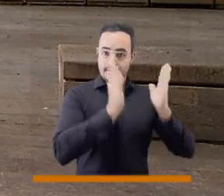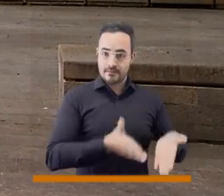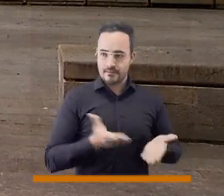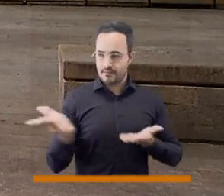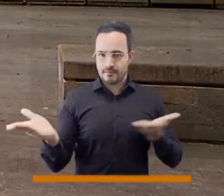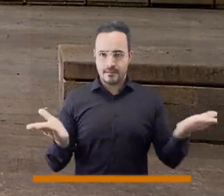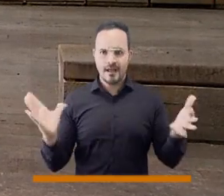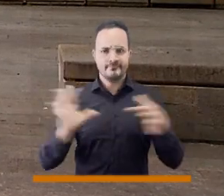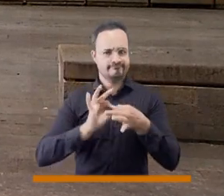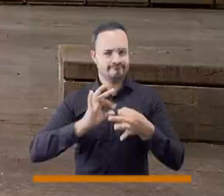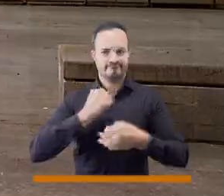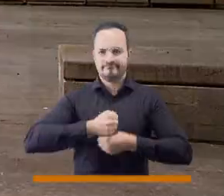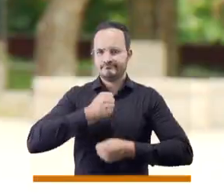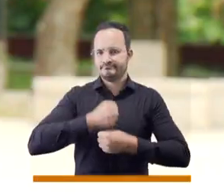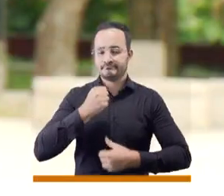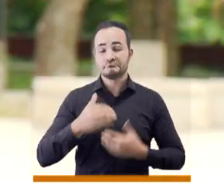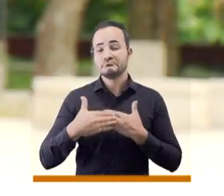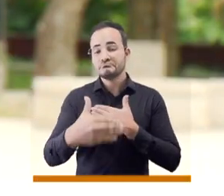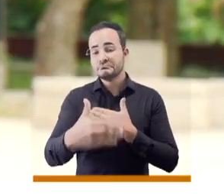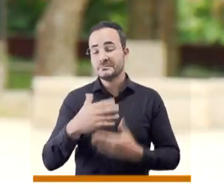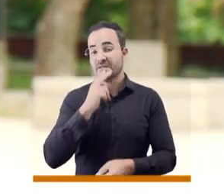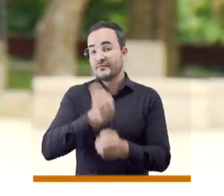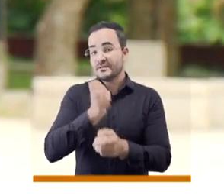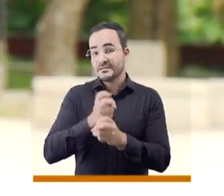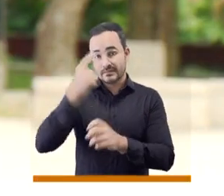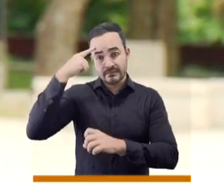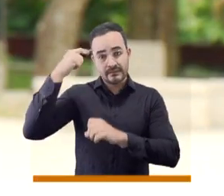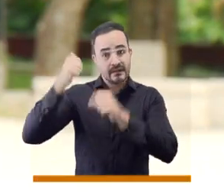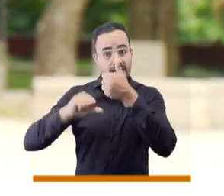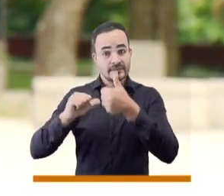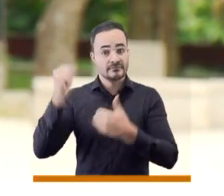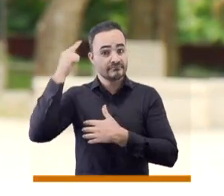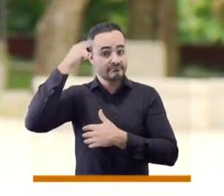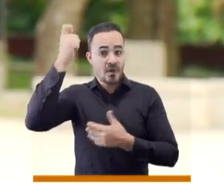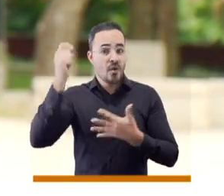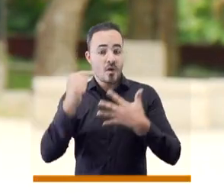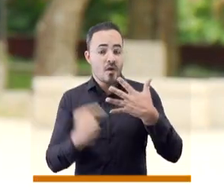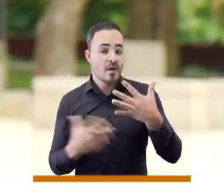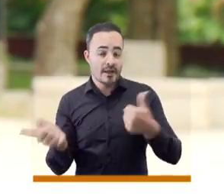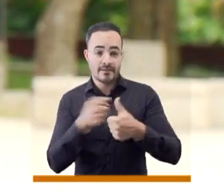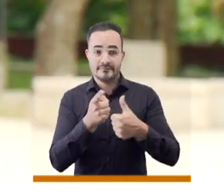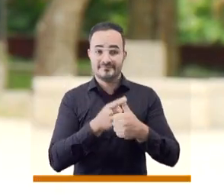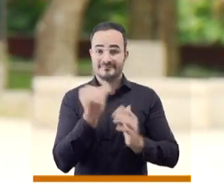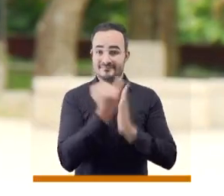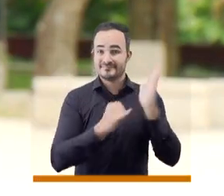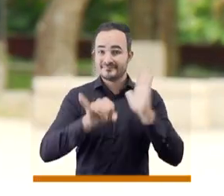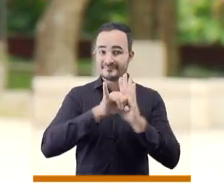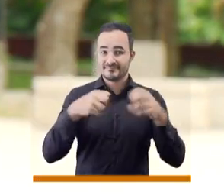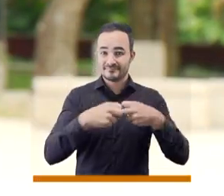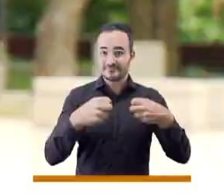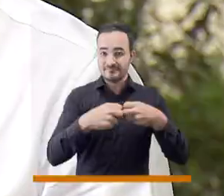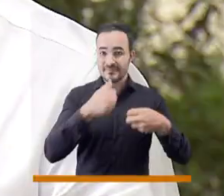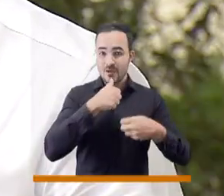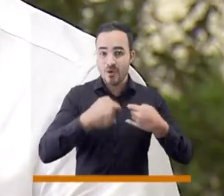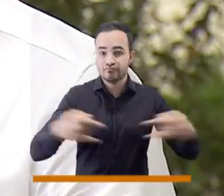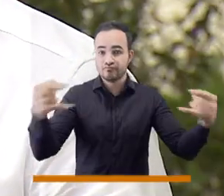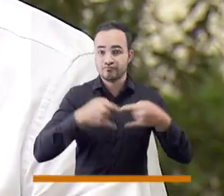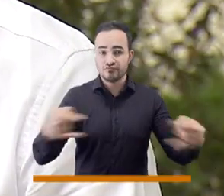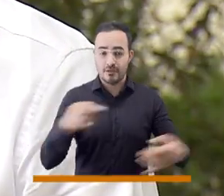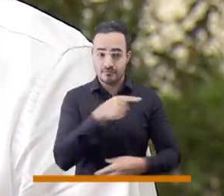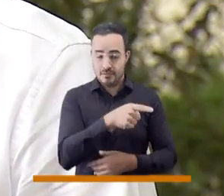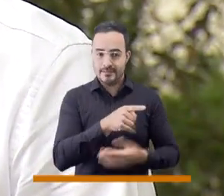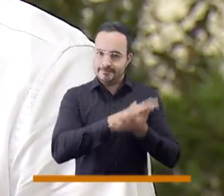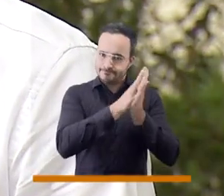departamento, gobernador y Medellín, trabajando, porque hay grandes retos. Retos como terminar Hidroituango, que es fundamental para la